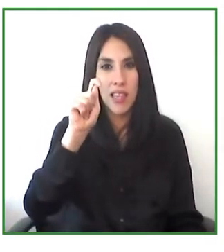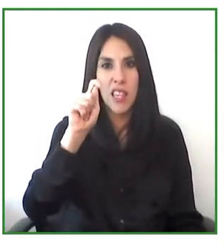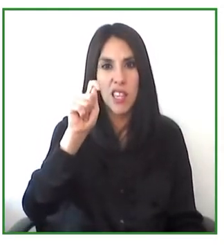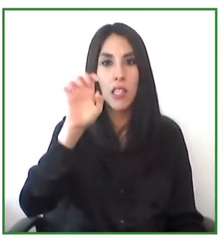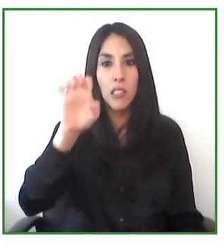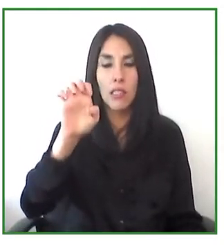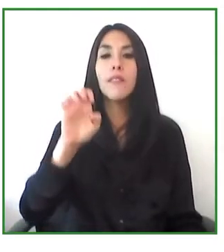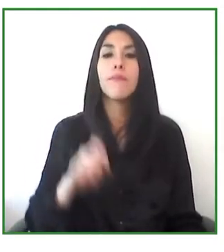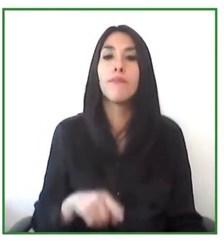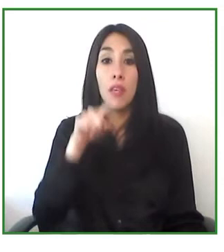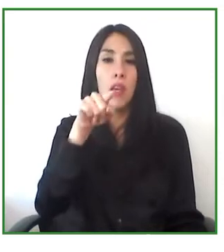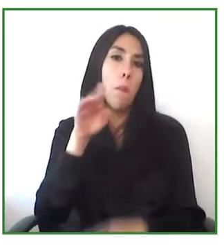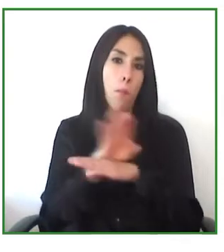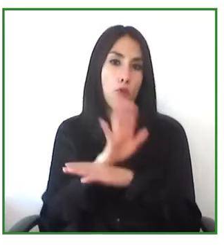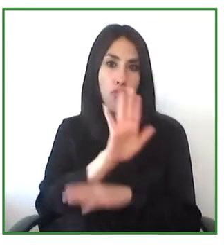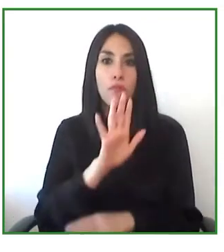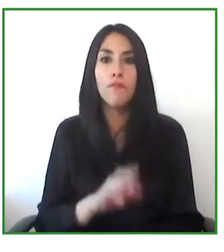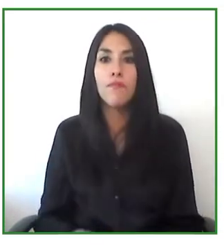proyectos,